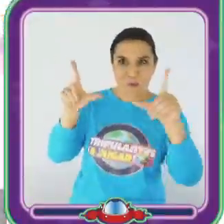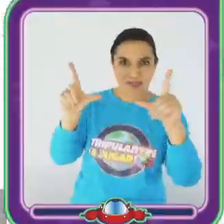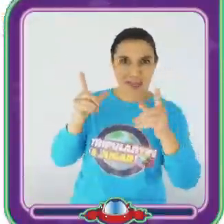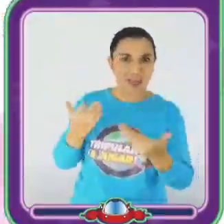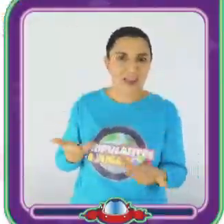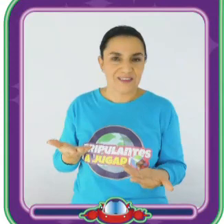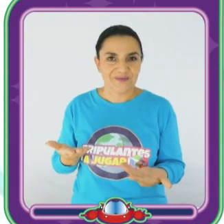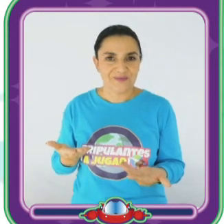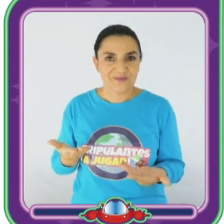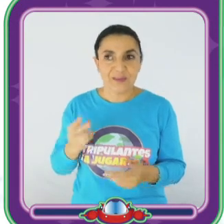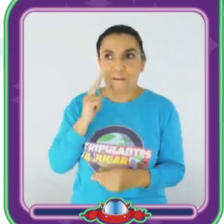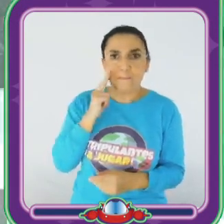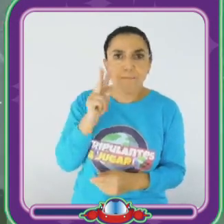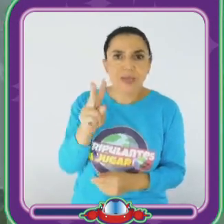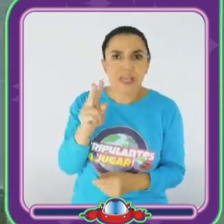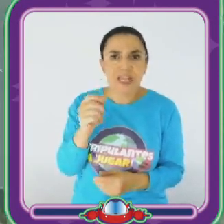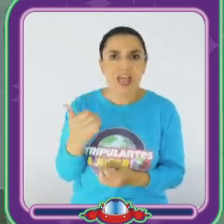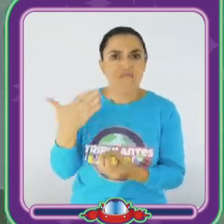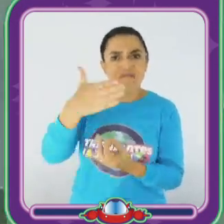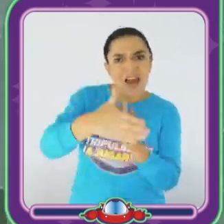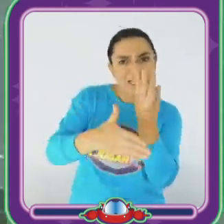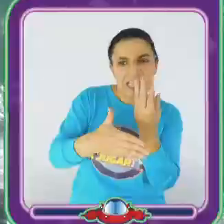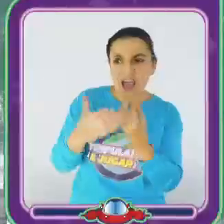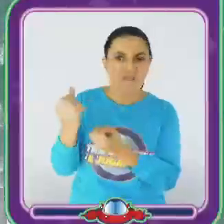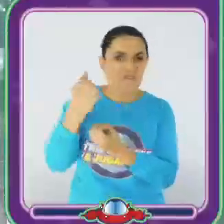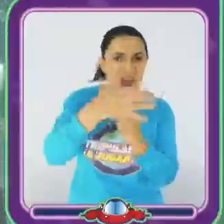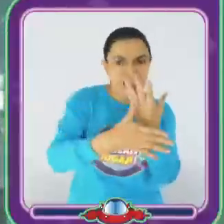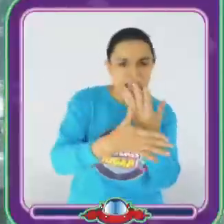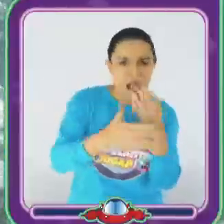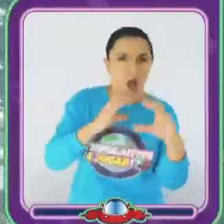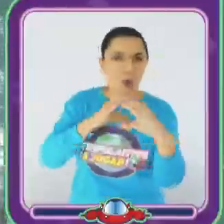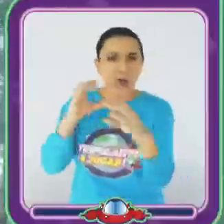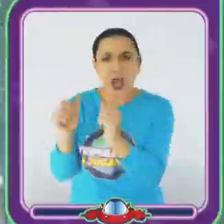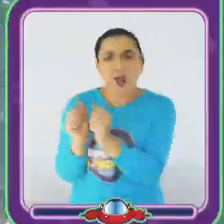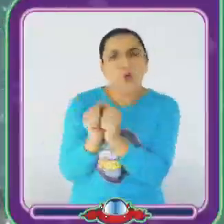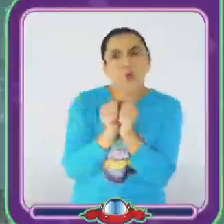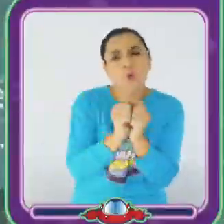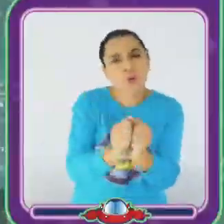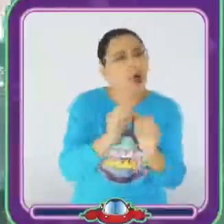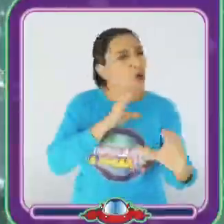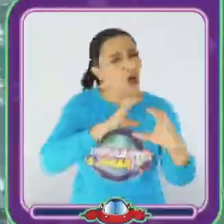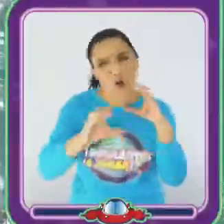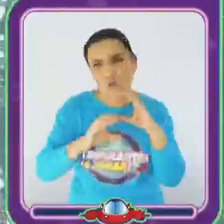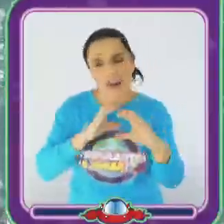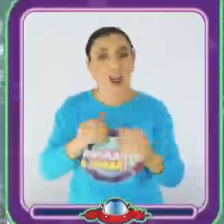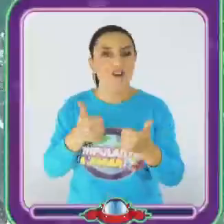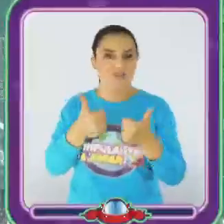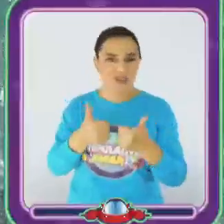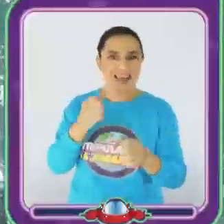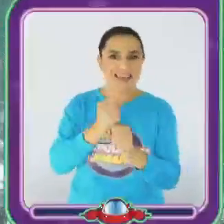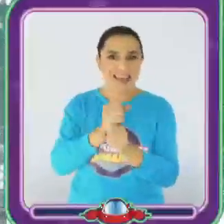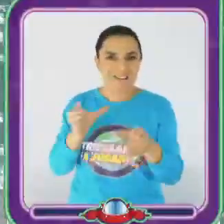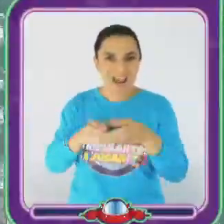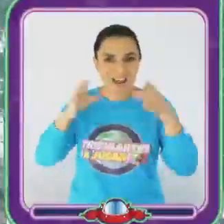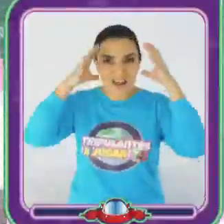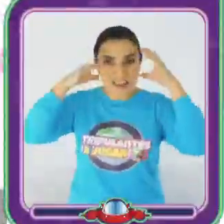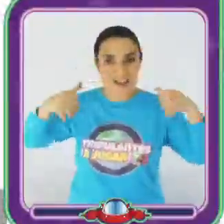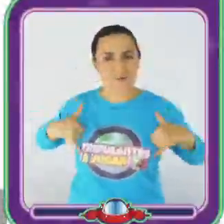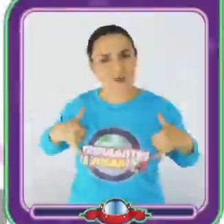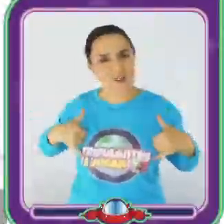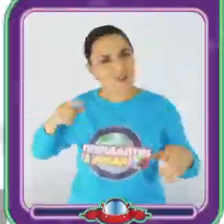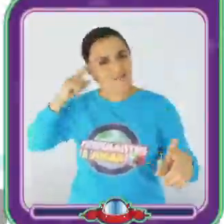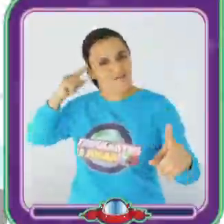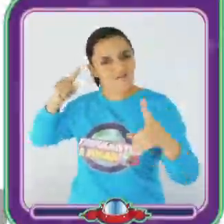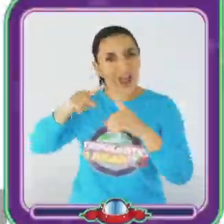pantalla. ¡Miren! ¡Las ballenas se comunicaron! ¡Están juntas! ¡Se comunicaron! ¡Buen trabajo,